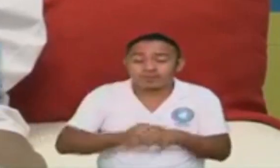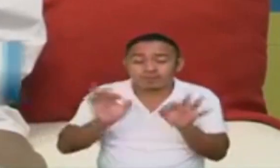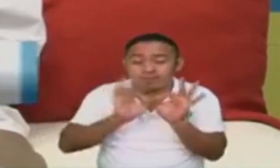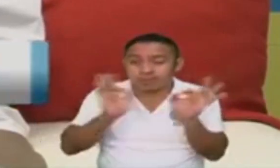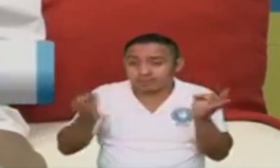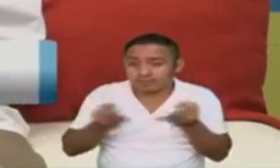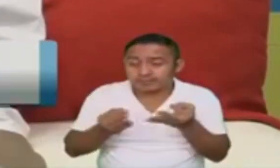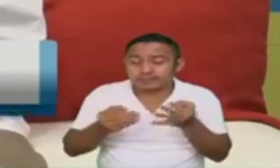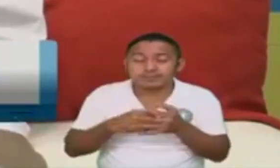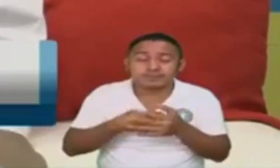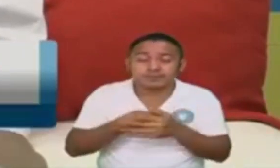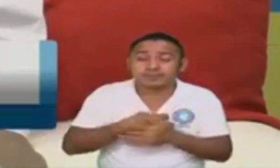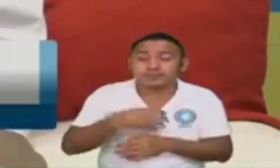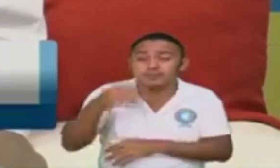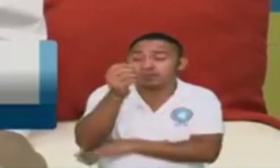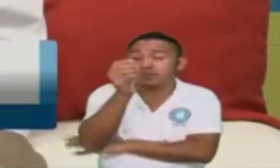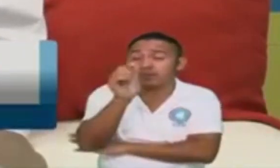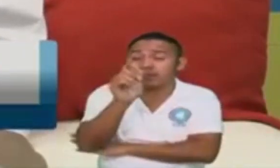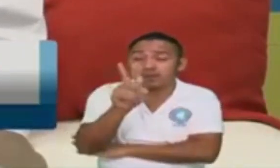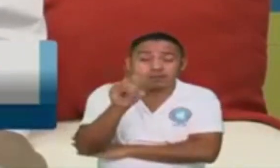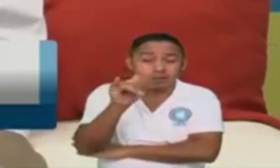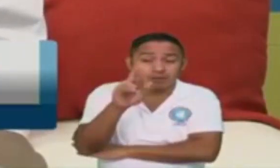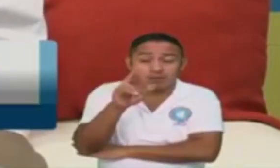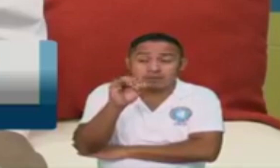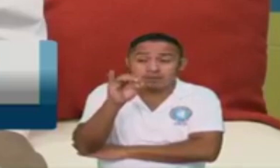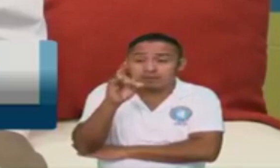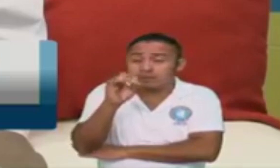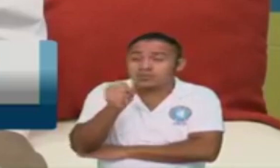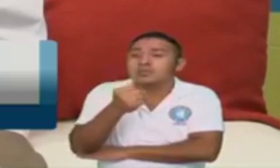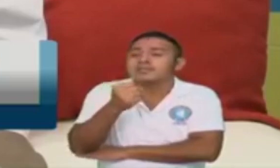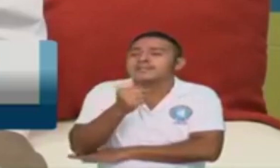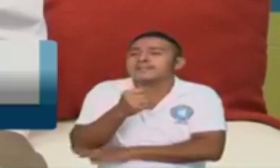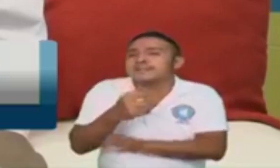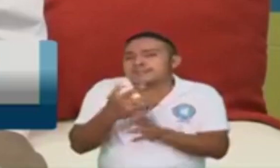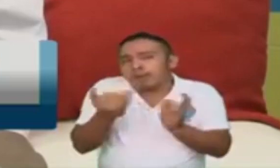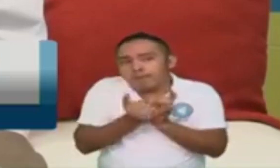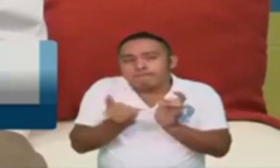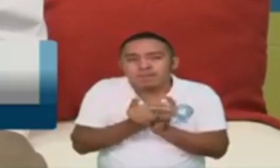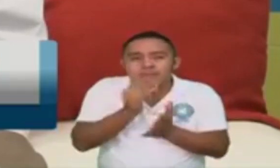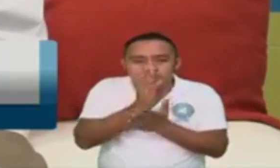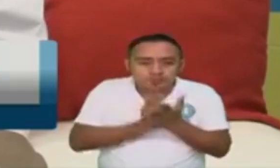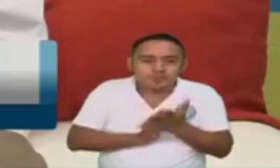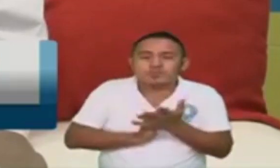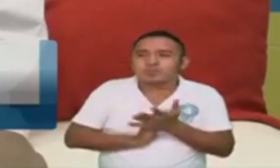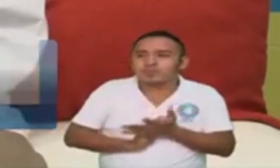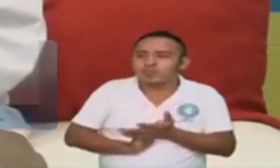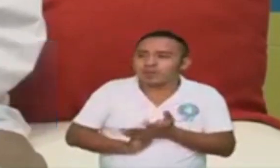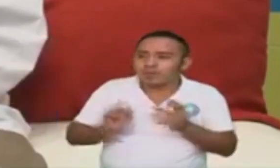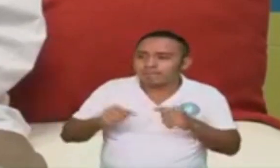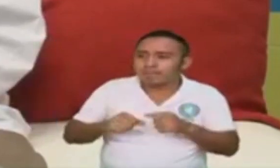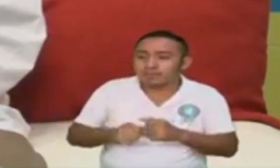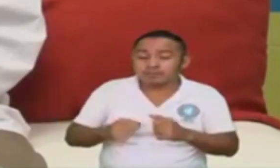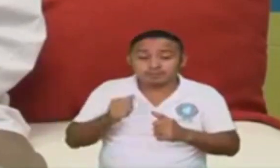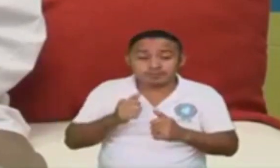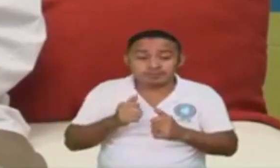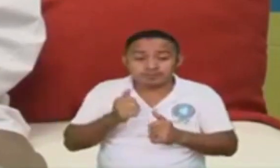glándula degenera, o también en algunos casos puede estar asociada, digamos, a